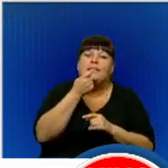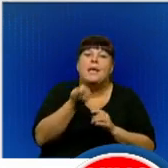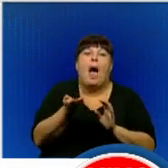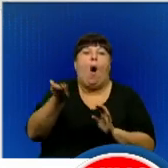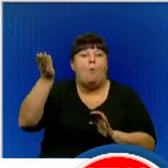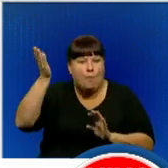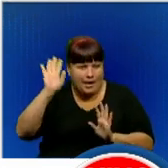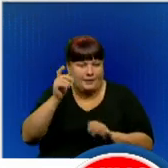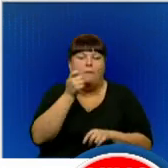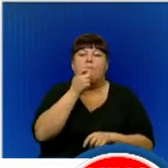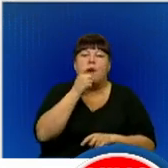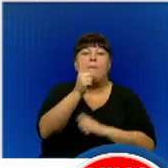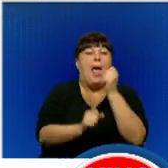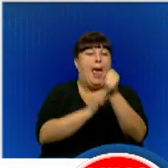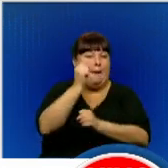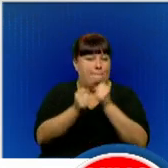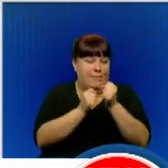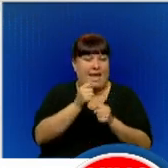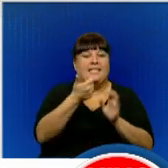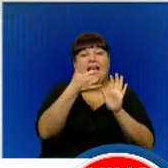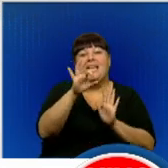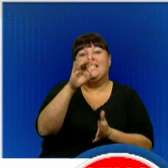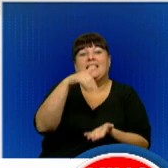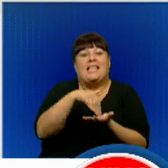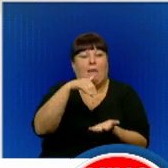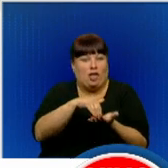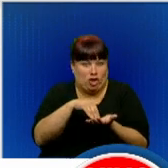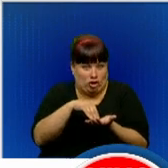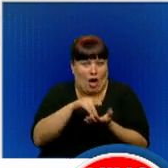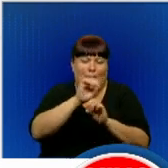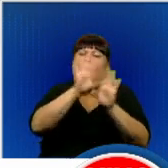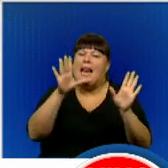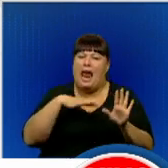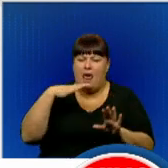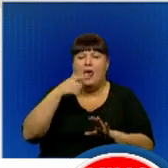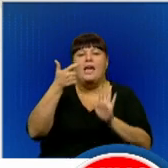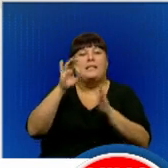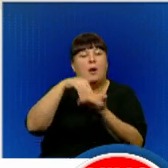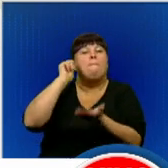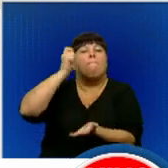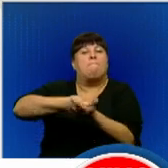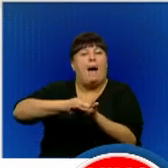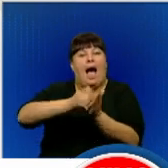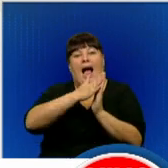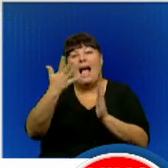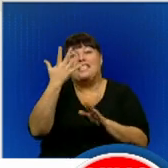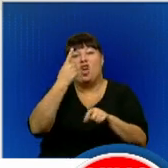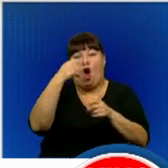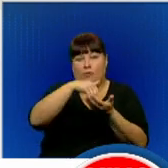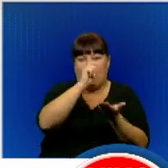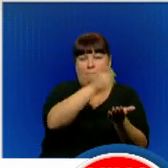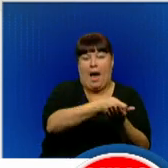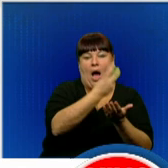es decir que una empresa que gane 60 millones para que se quede claro va a pagar por los primeros 5